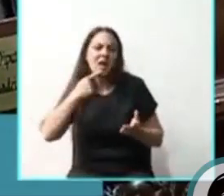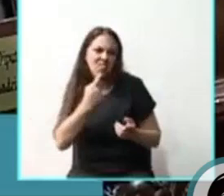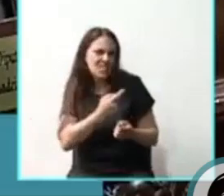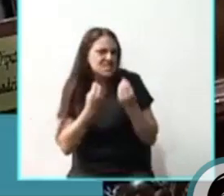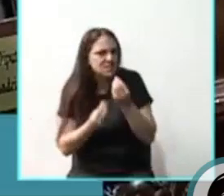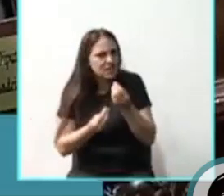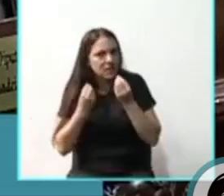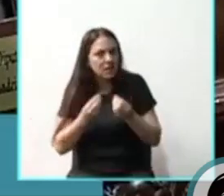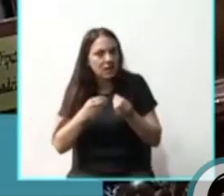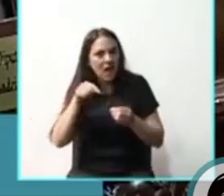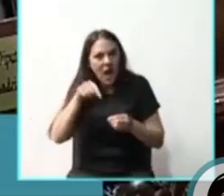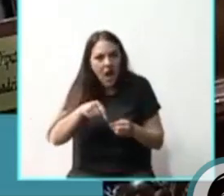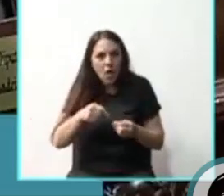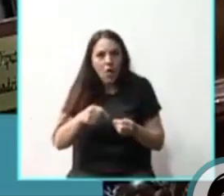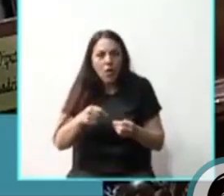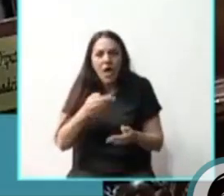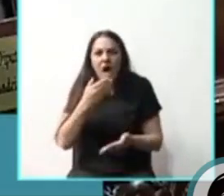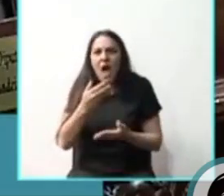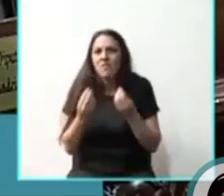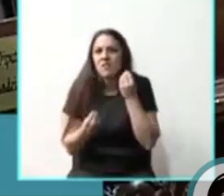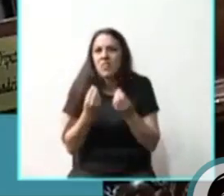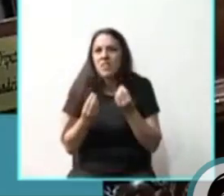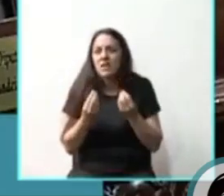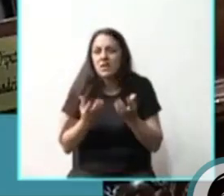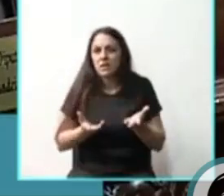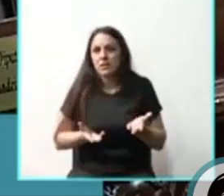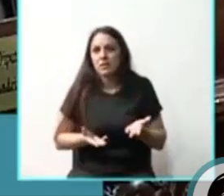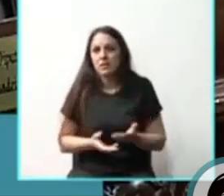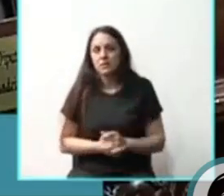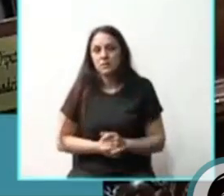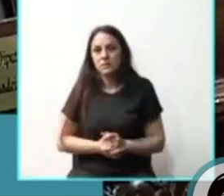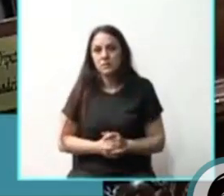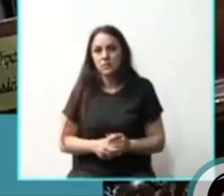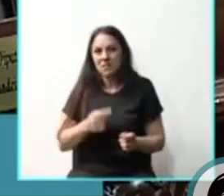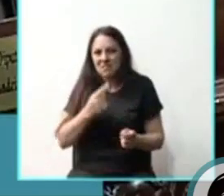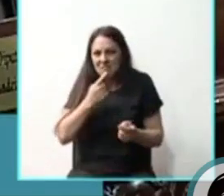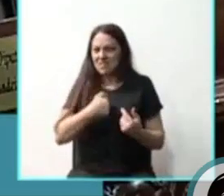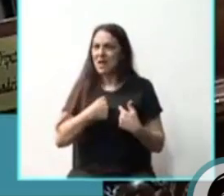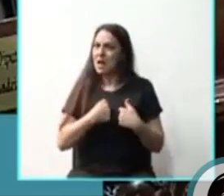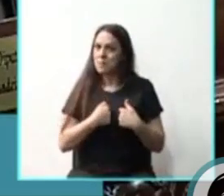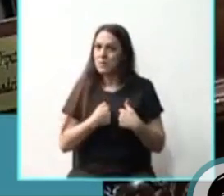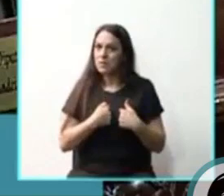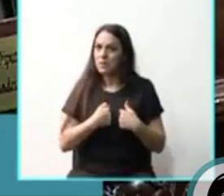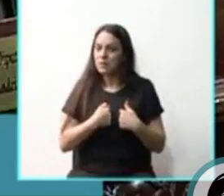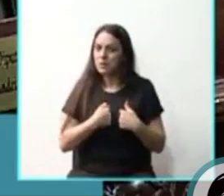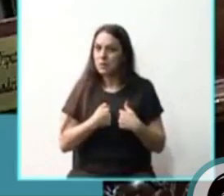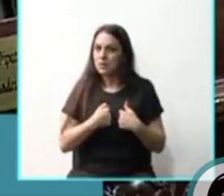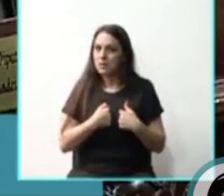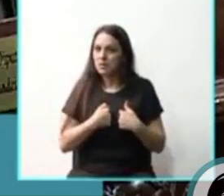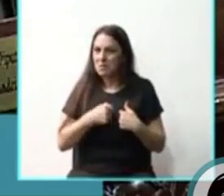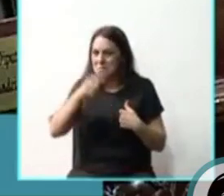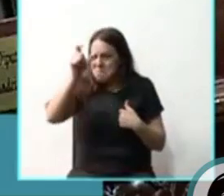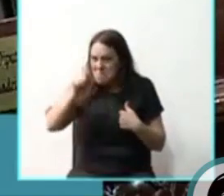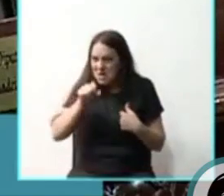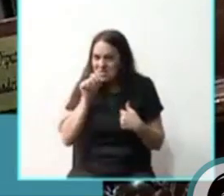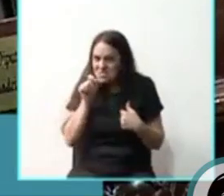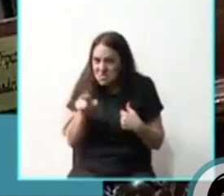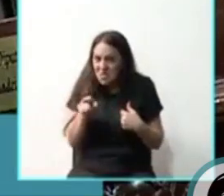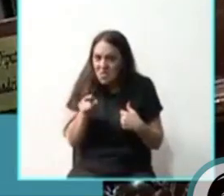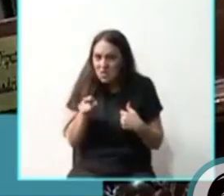de qué habla economía alcorta y me van a decir lo que este personaje